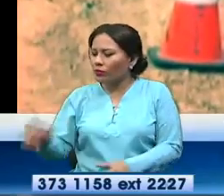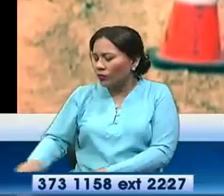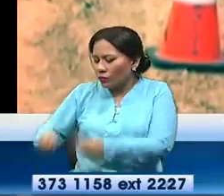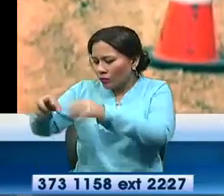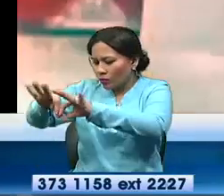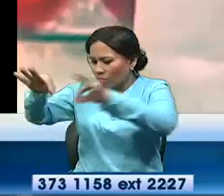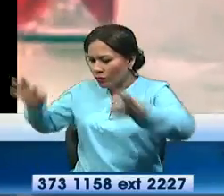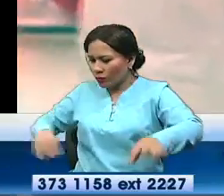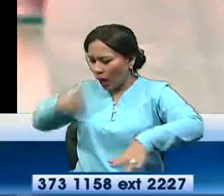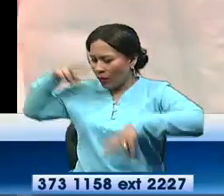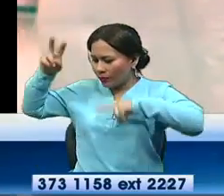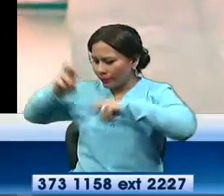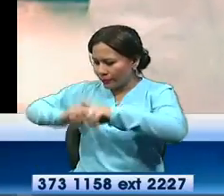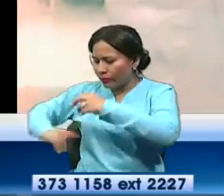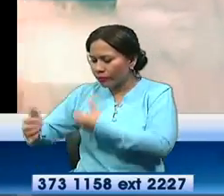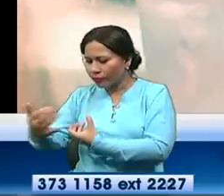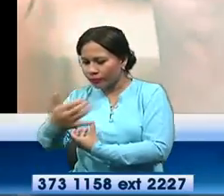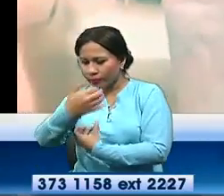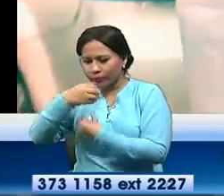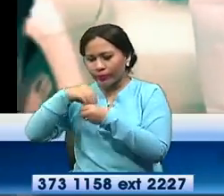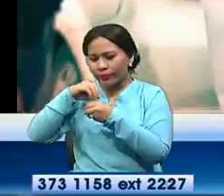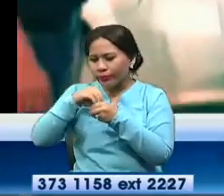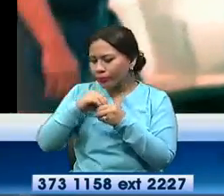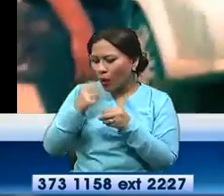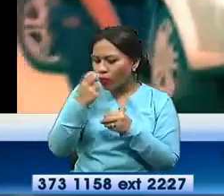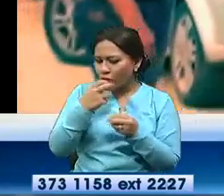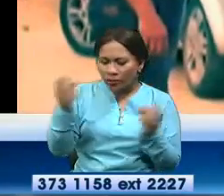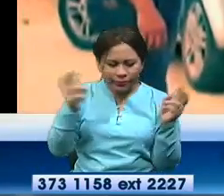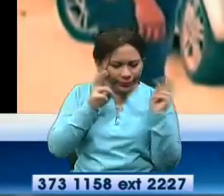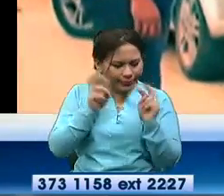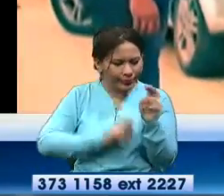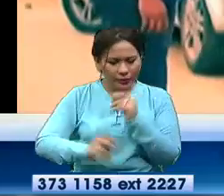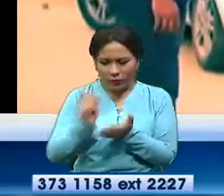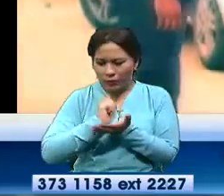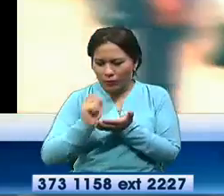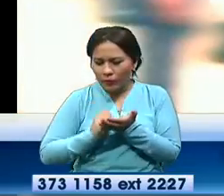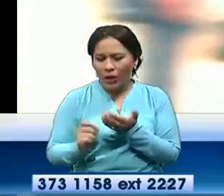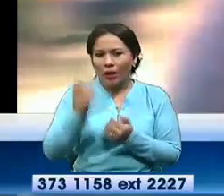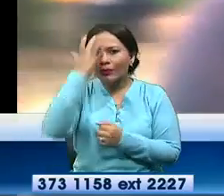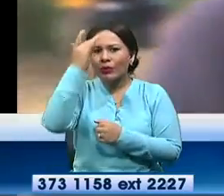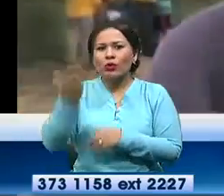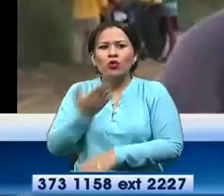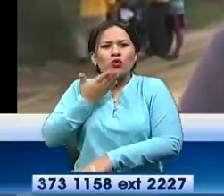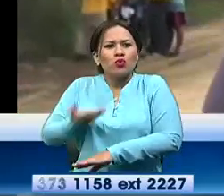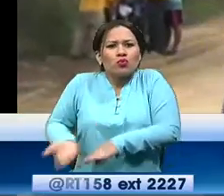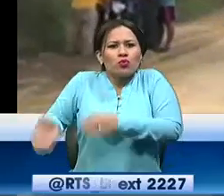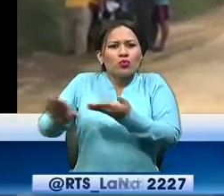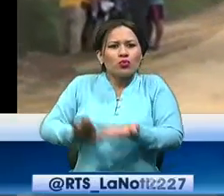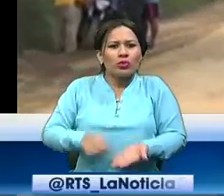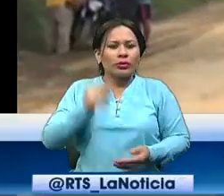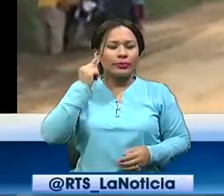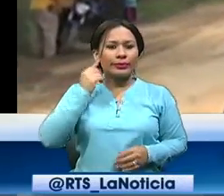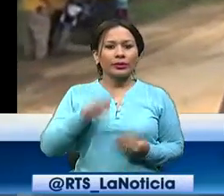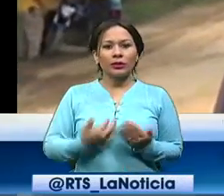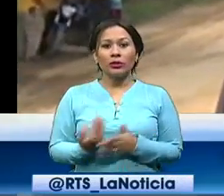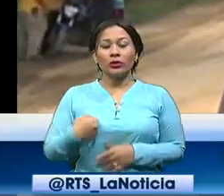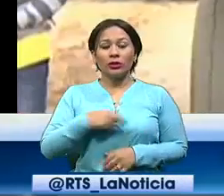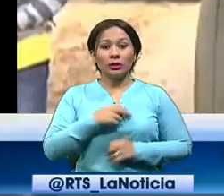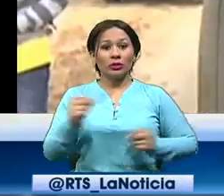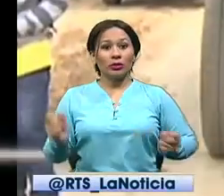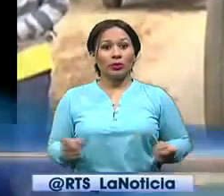de evidencias que permita obtener pistas sobre los causantes de esta muerte violenta. Es algo que no se espera ver nunca,